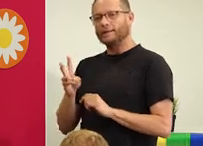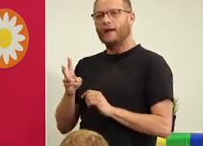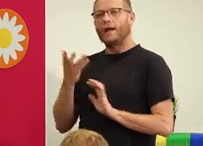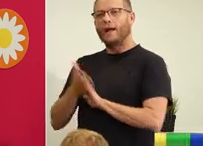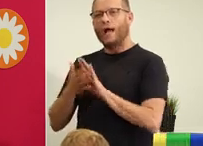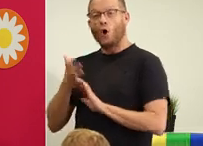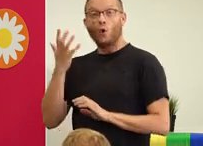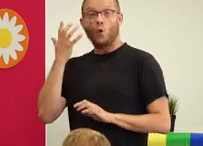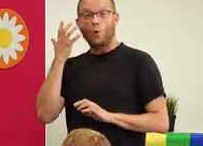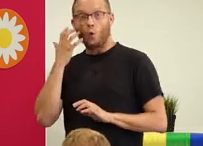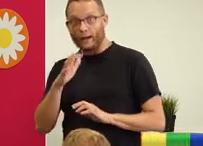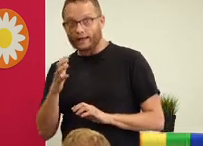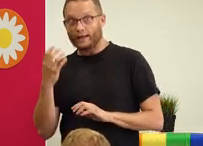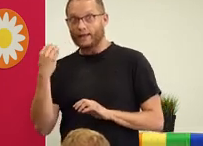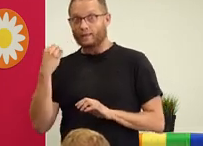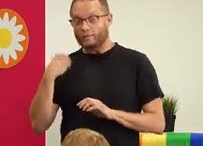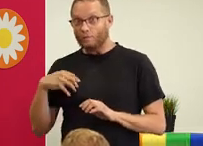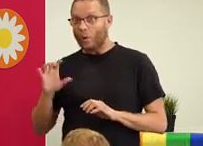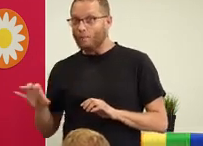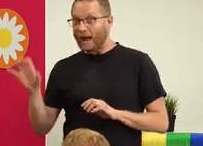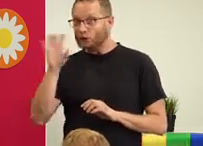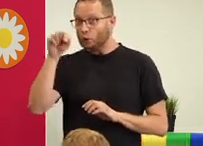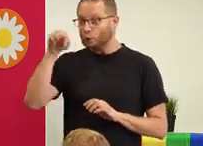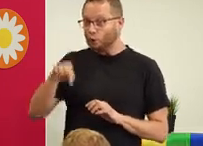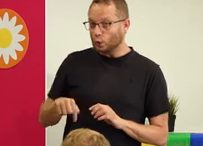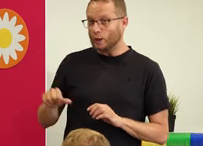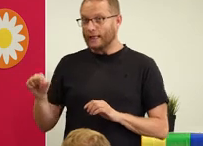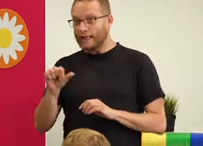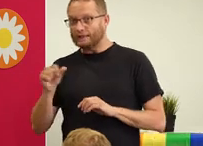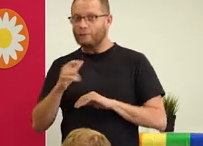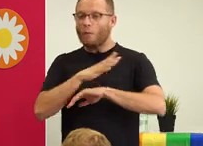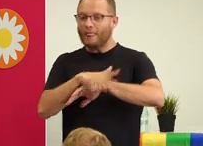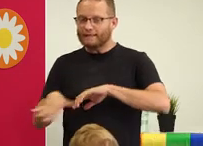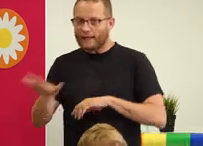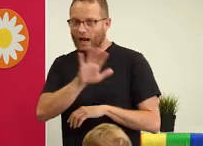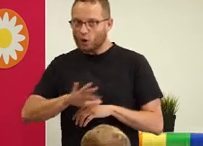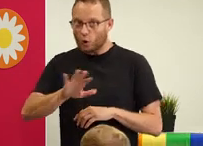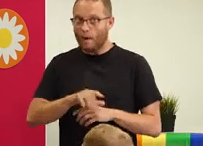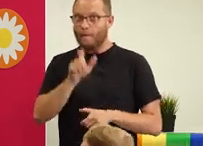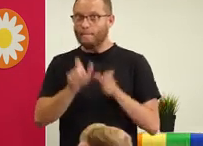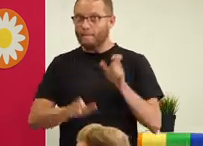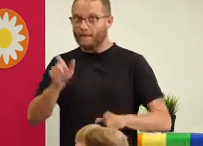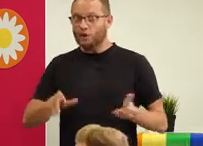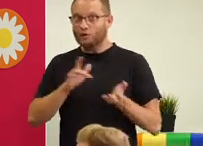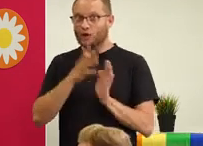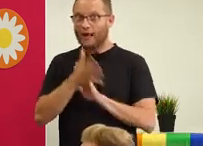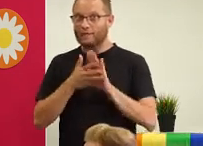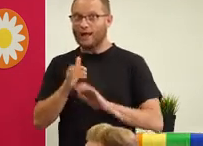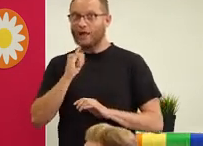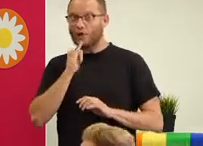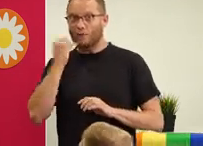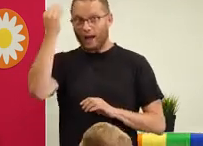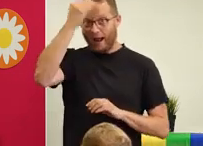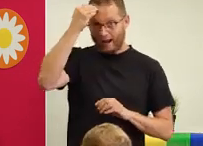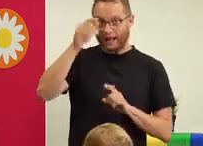queer, de los países sur y este del Mediterráneo. las personas que hablan el idioma árabe y